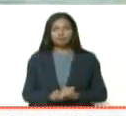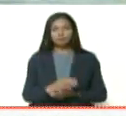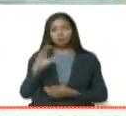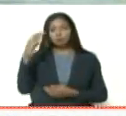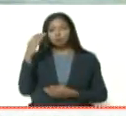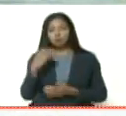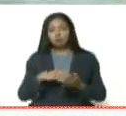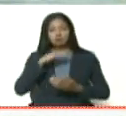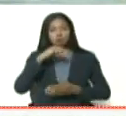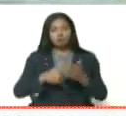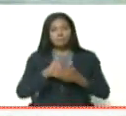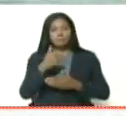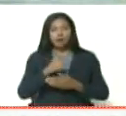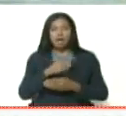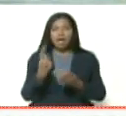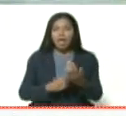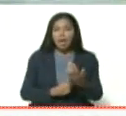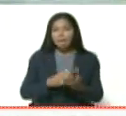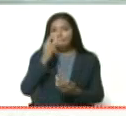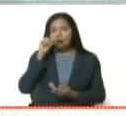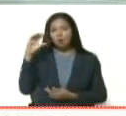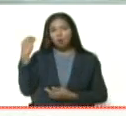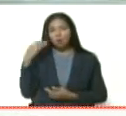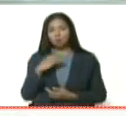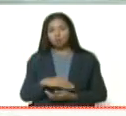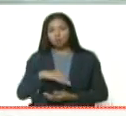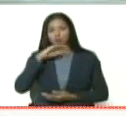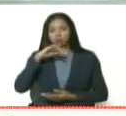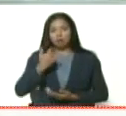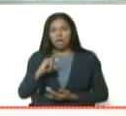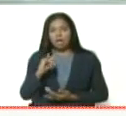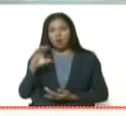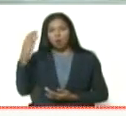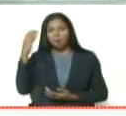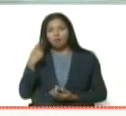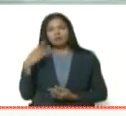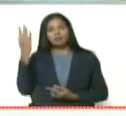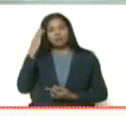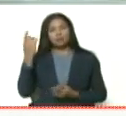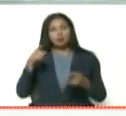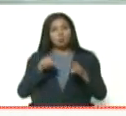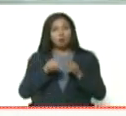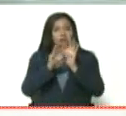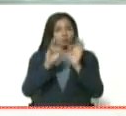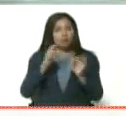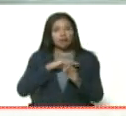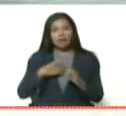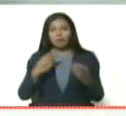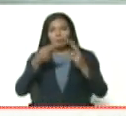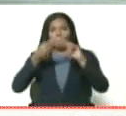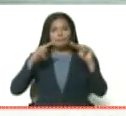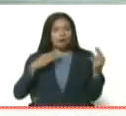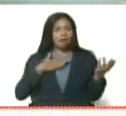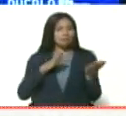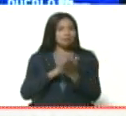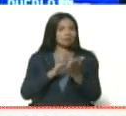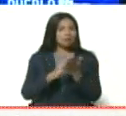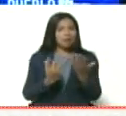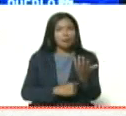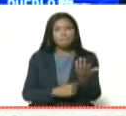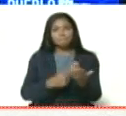Colombianos bastante, nuestros hermanos colombianos en Venezuela. Con Colombia, como saben ustedes, queremos paz y